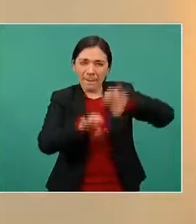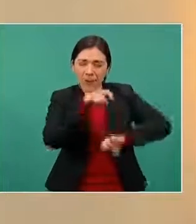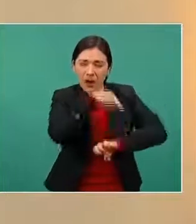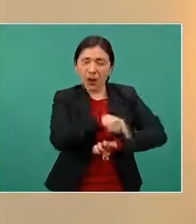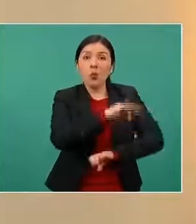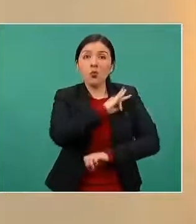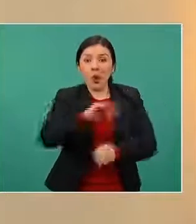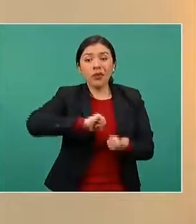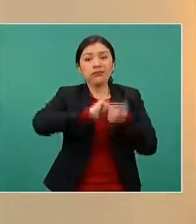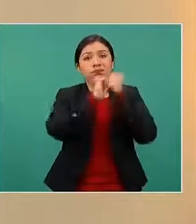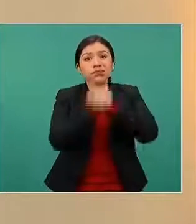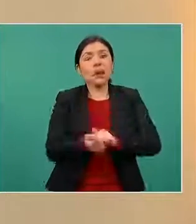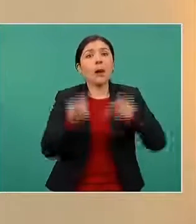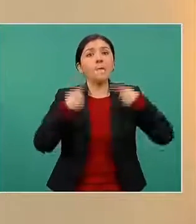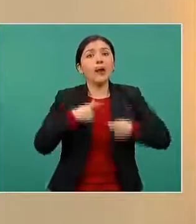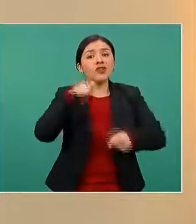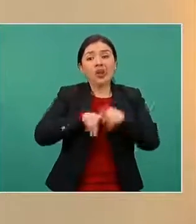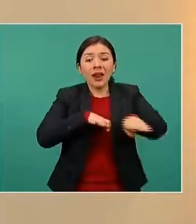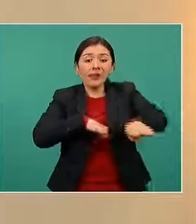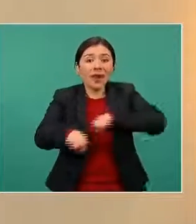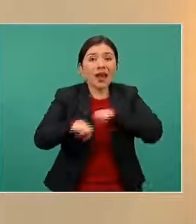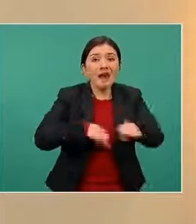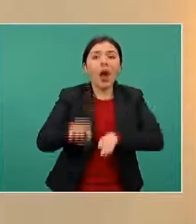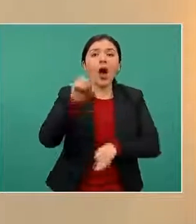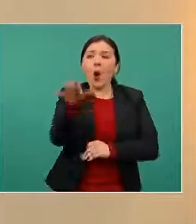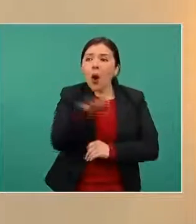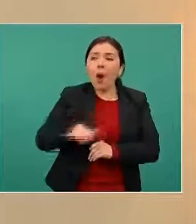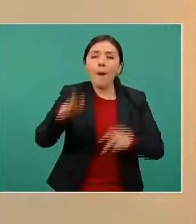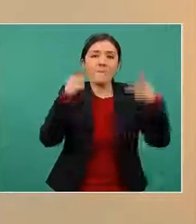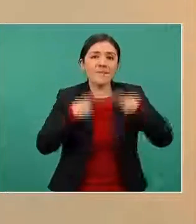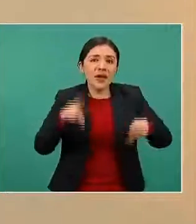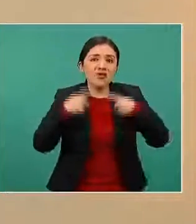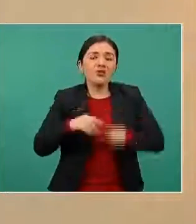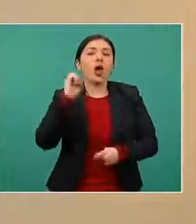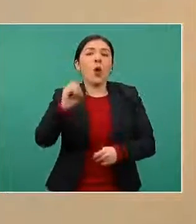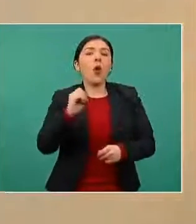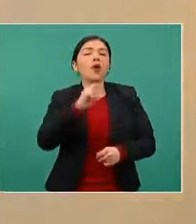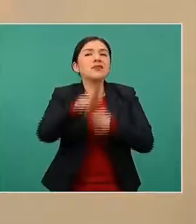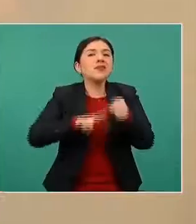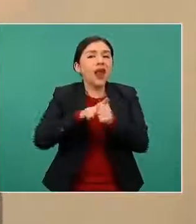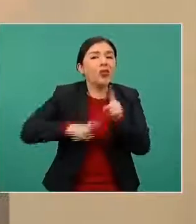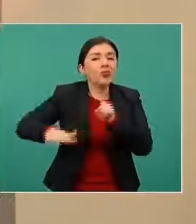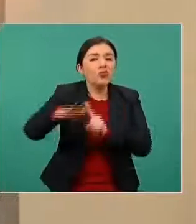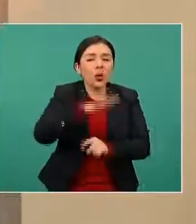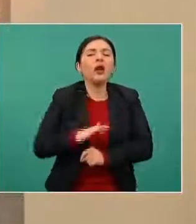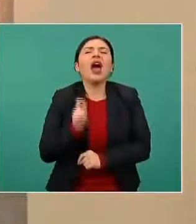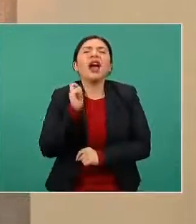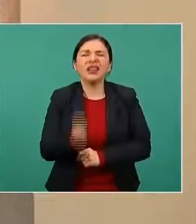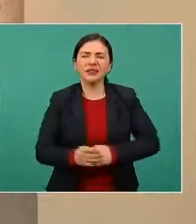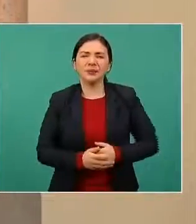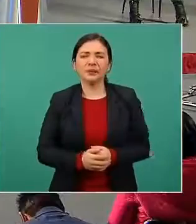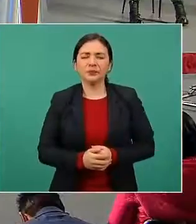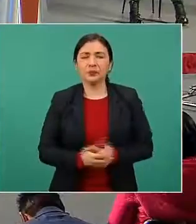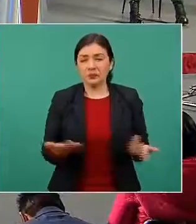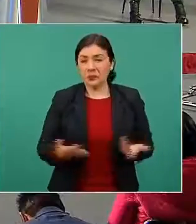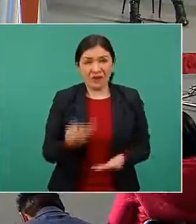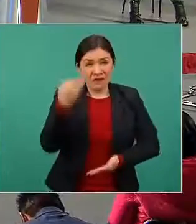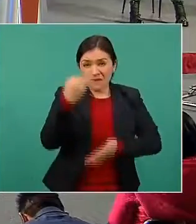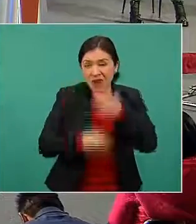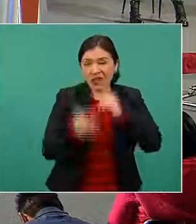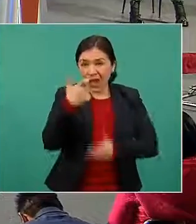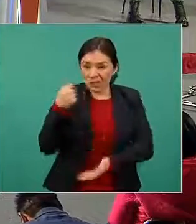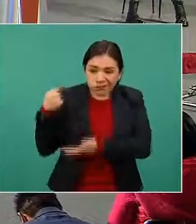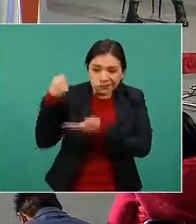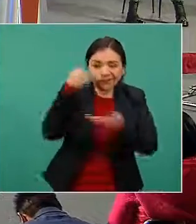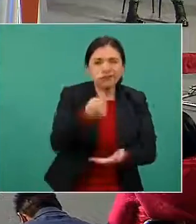pueden afectar al personal, a la población o al medio ambiente. La falta de inversión en el mantenimiento de equipos en las